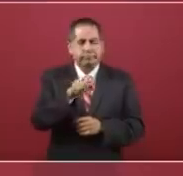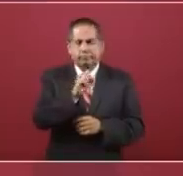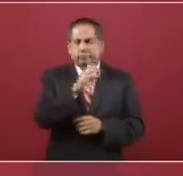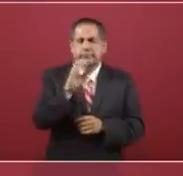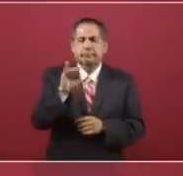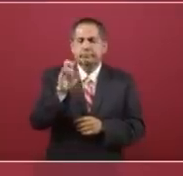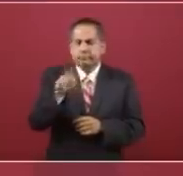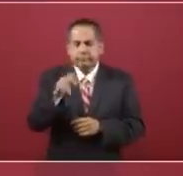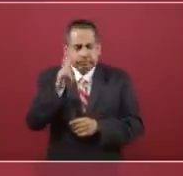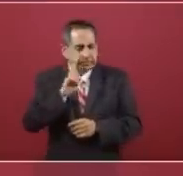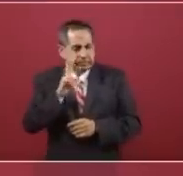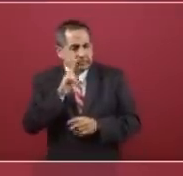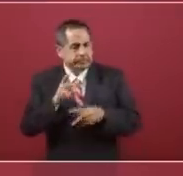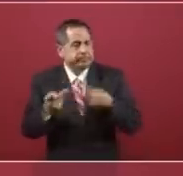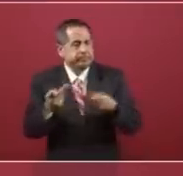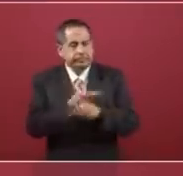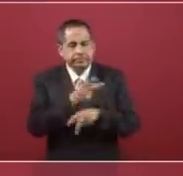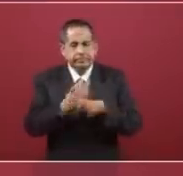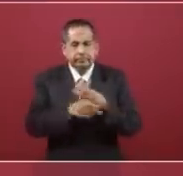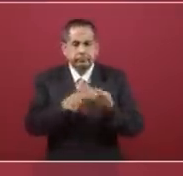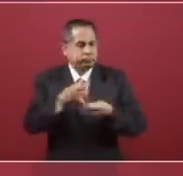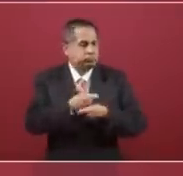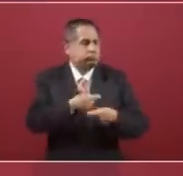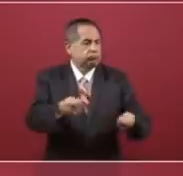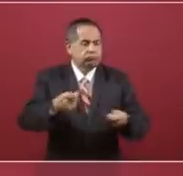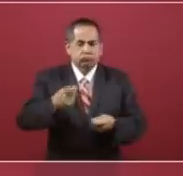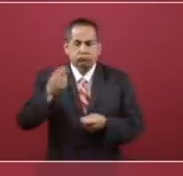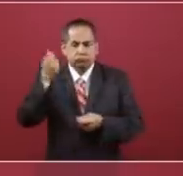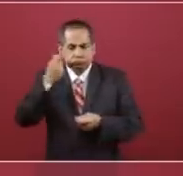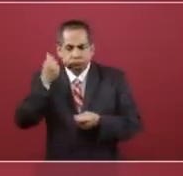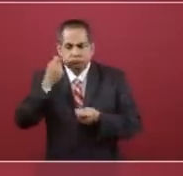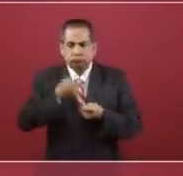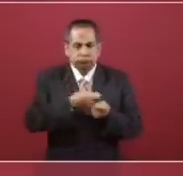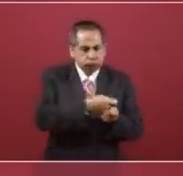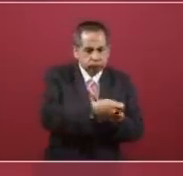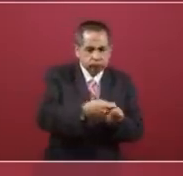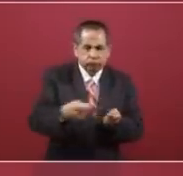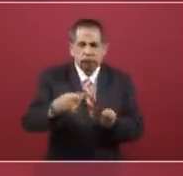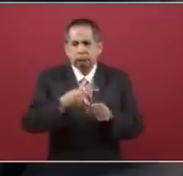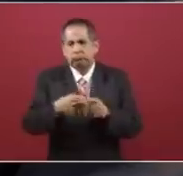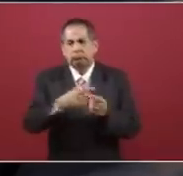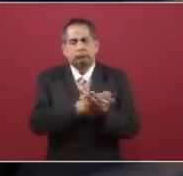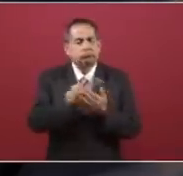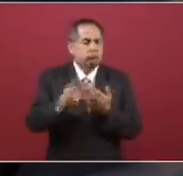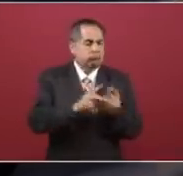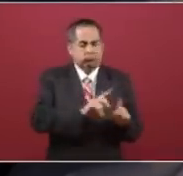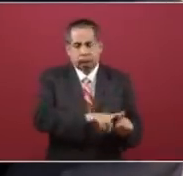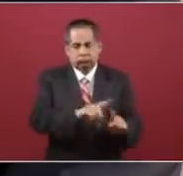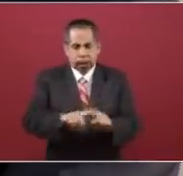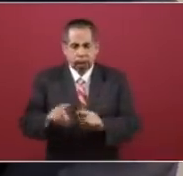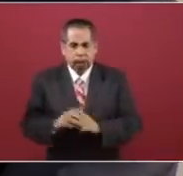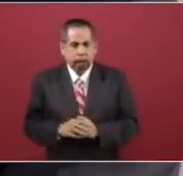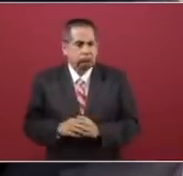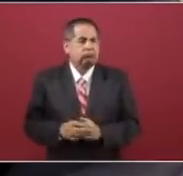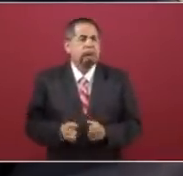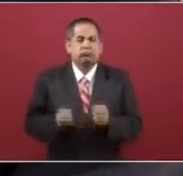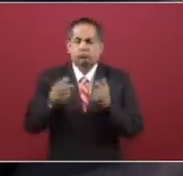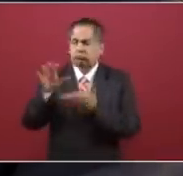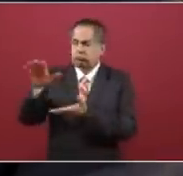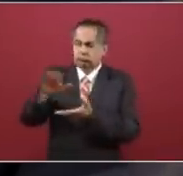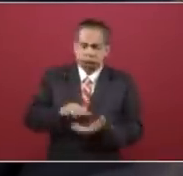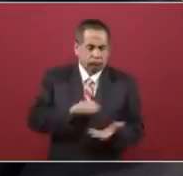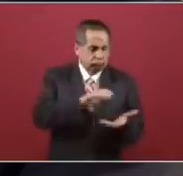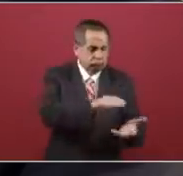avance que llevamos en la dispersión de los recursos de todos los programas. Eh cuántos he entregado